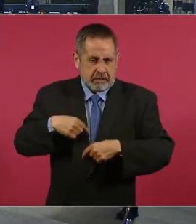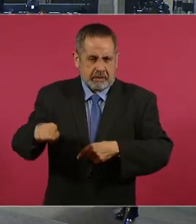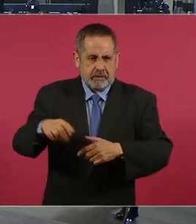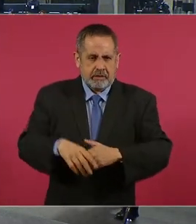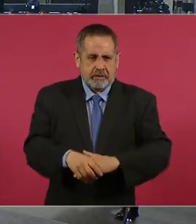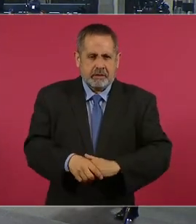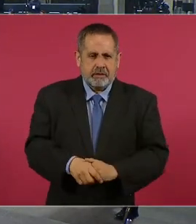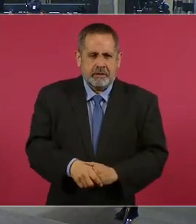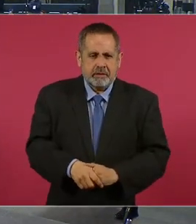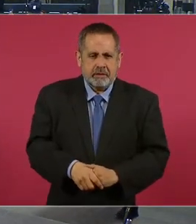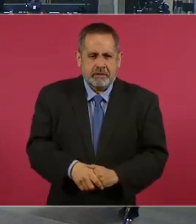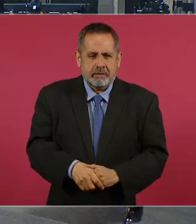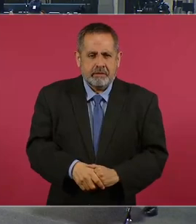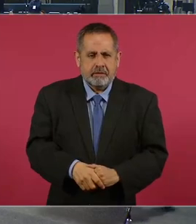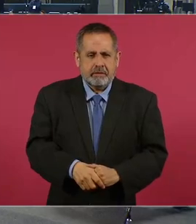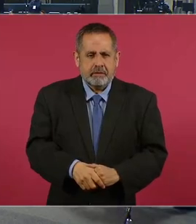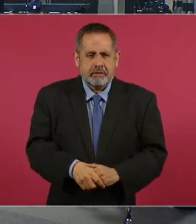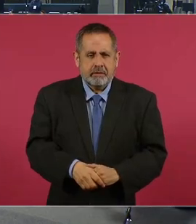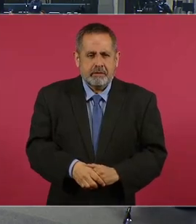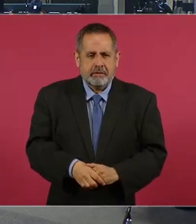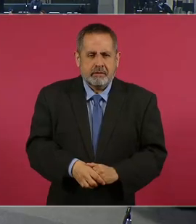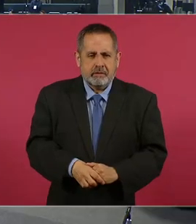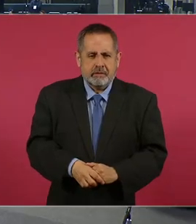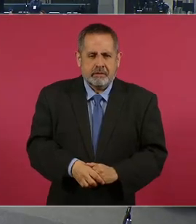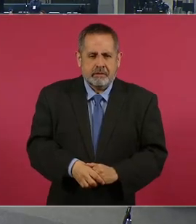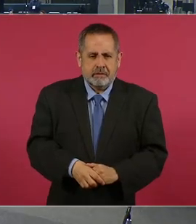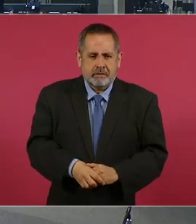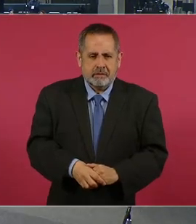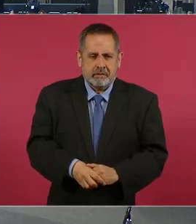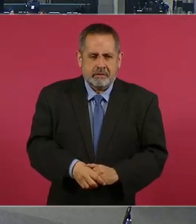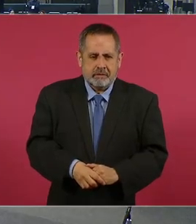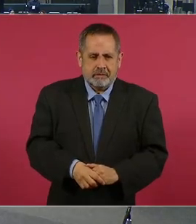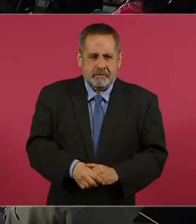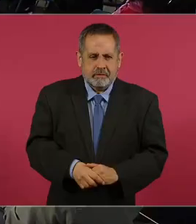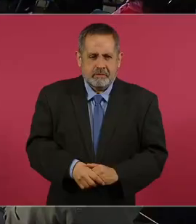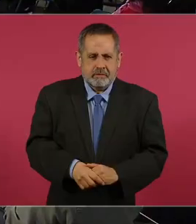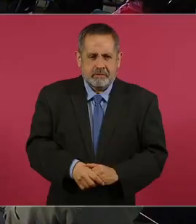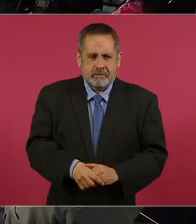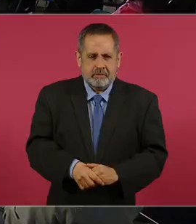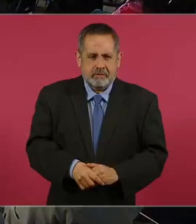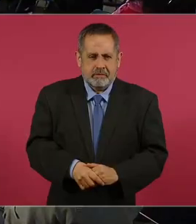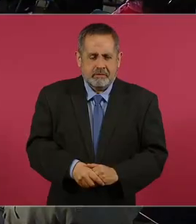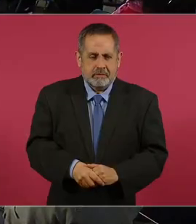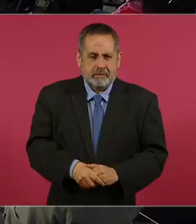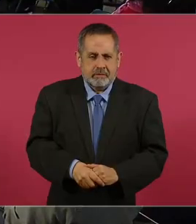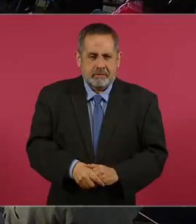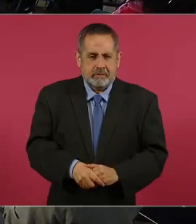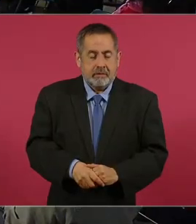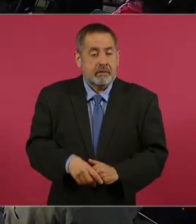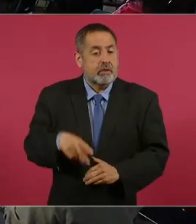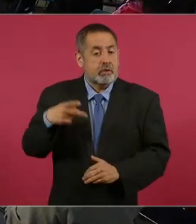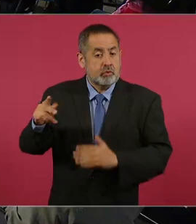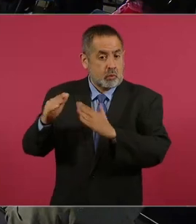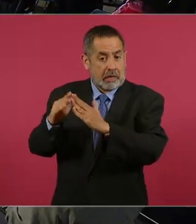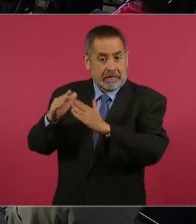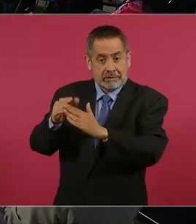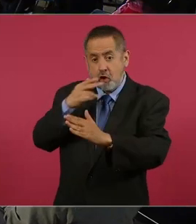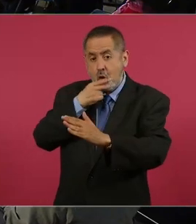Es Tetecala. Y y la casa ya